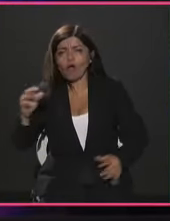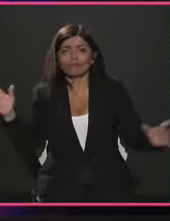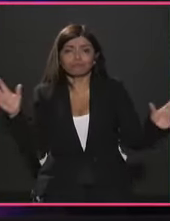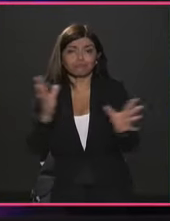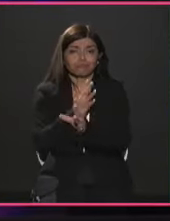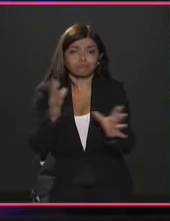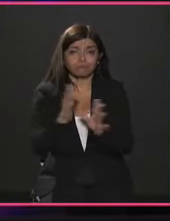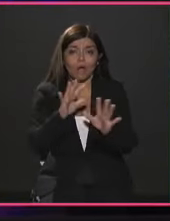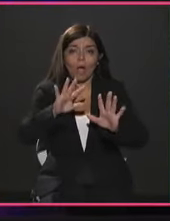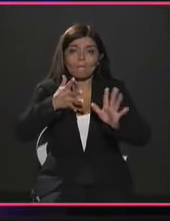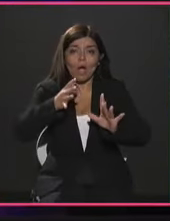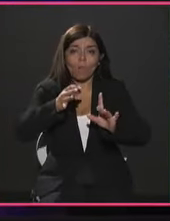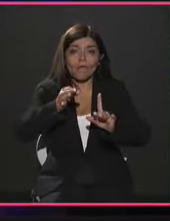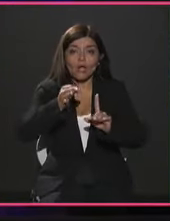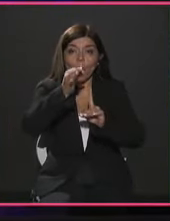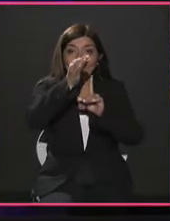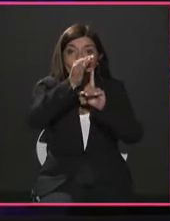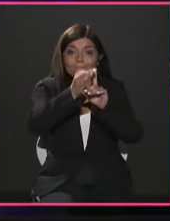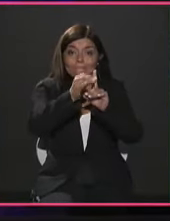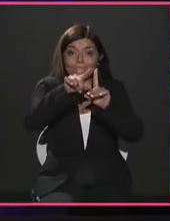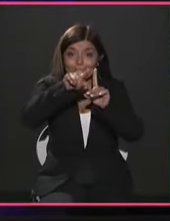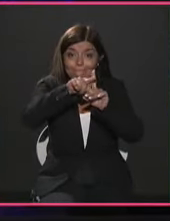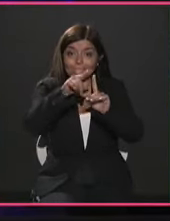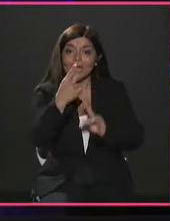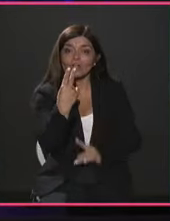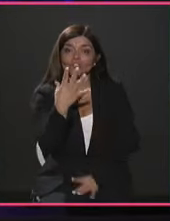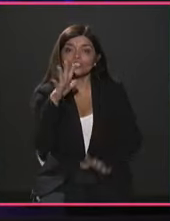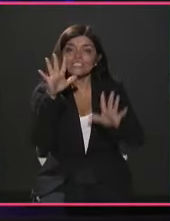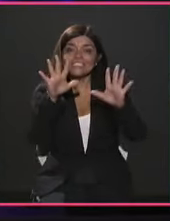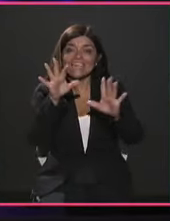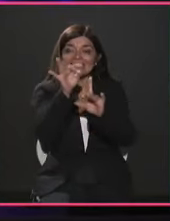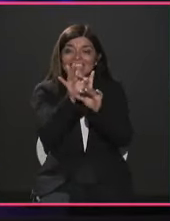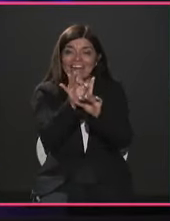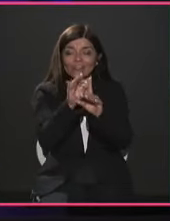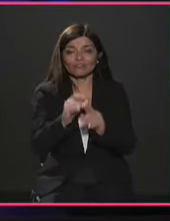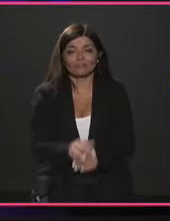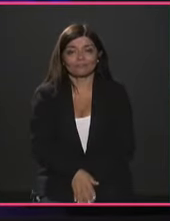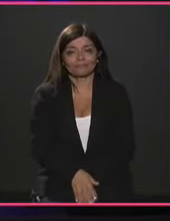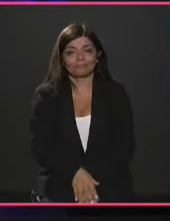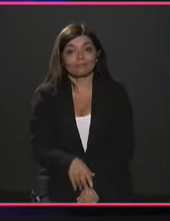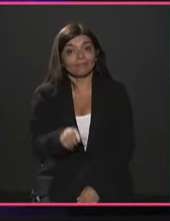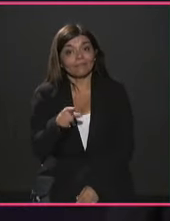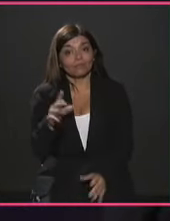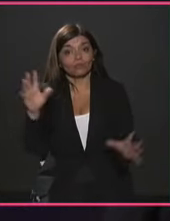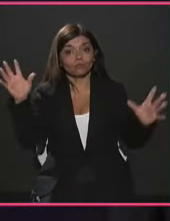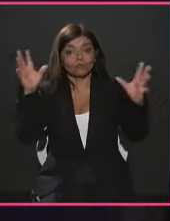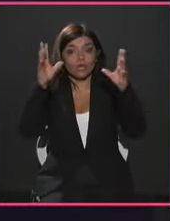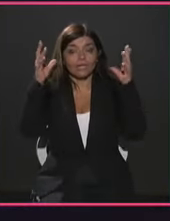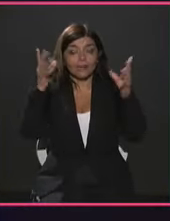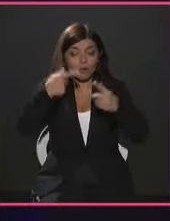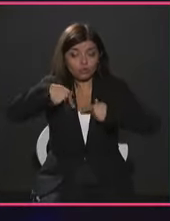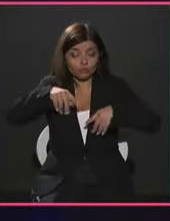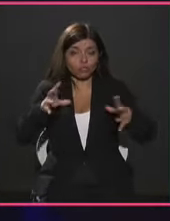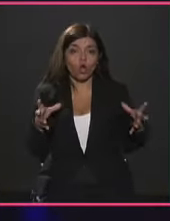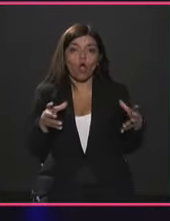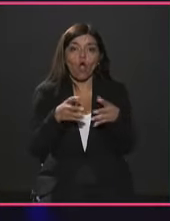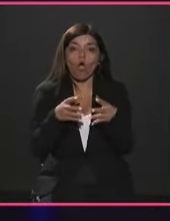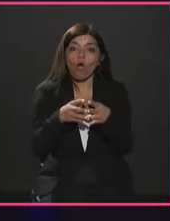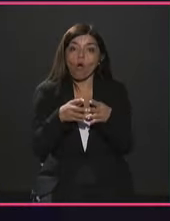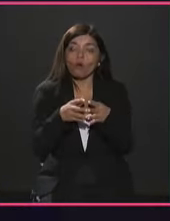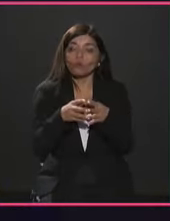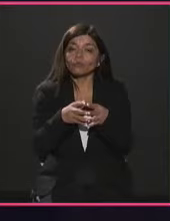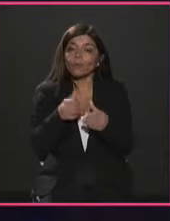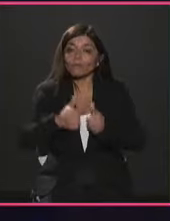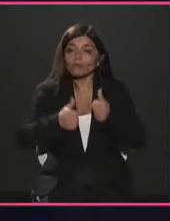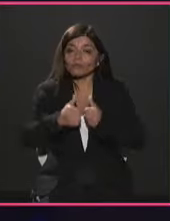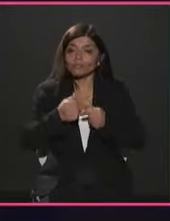es creo que 10 gr menos de lo que se ve en pantalla pero a pesar del clima somos un equipo muy Unido muy jovial muy diverso